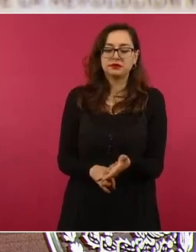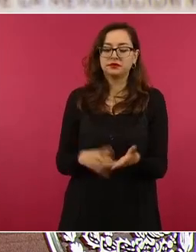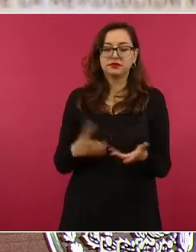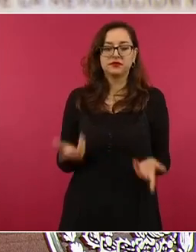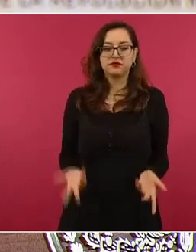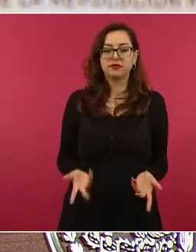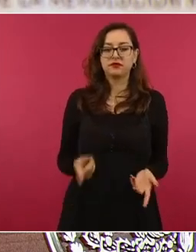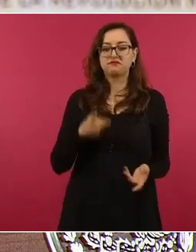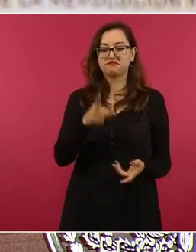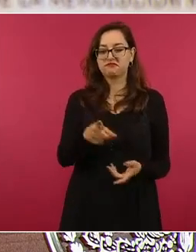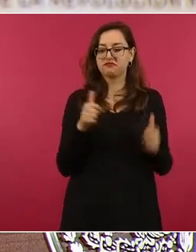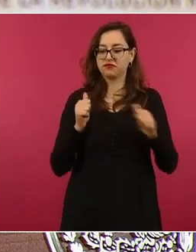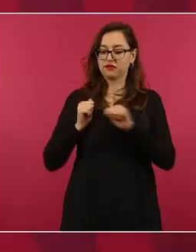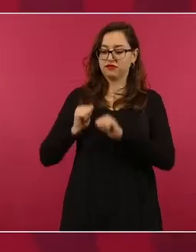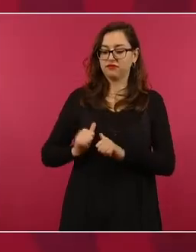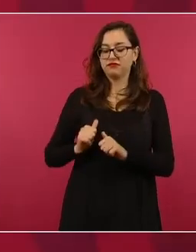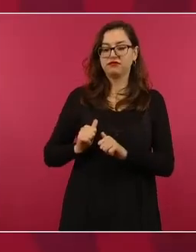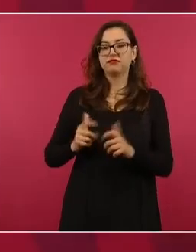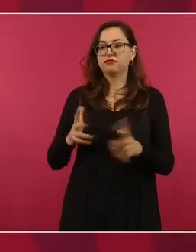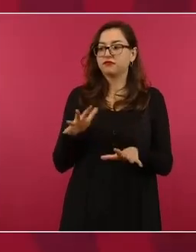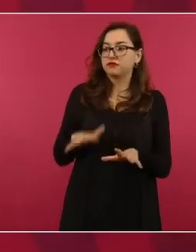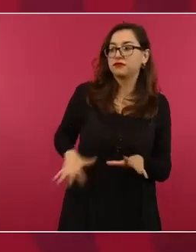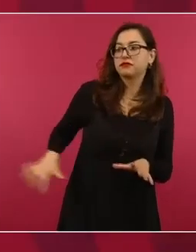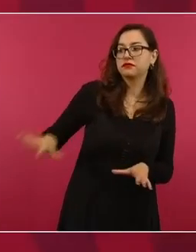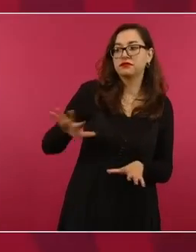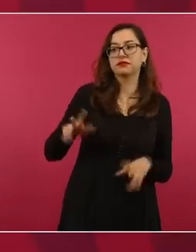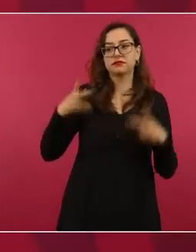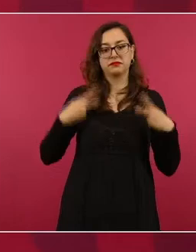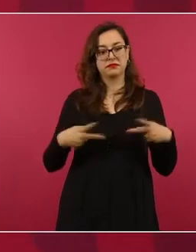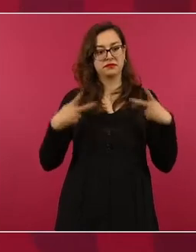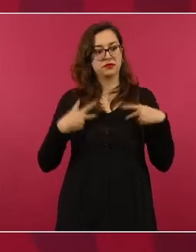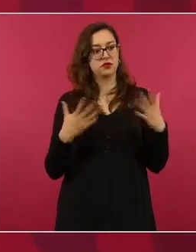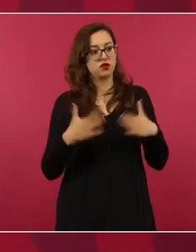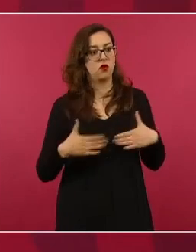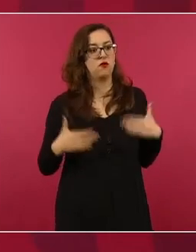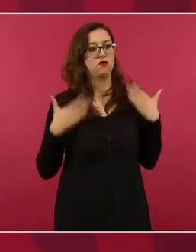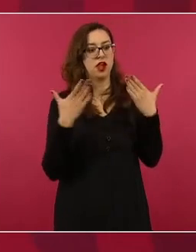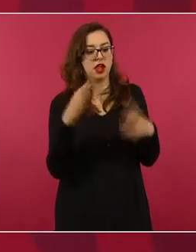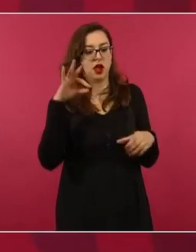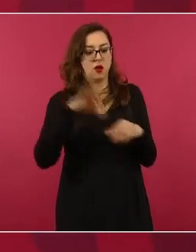traiciona al pueblo porque lo eligen para servir